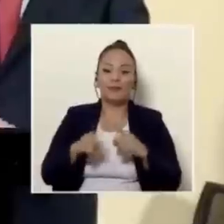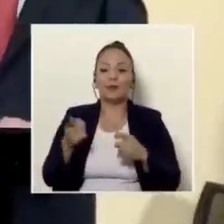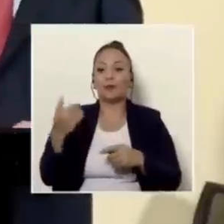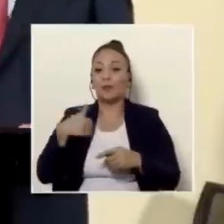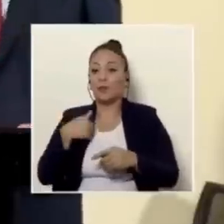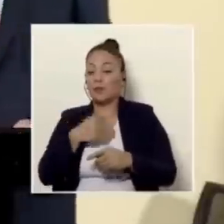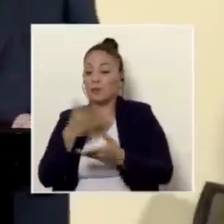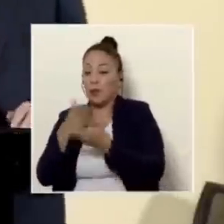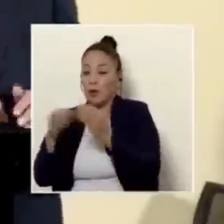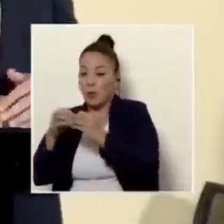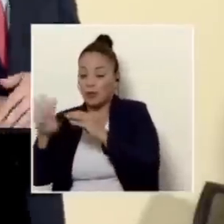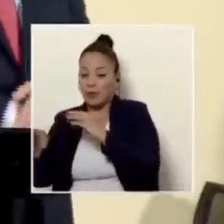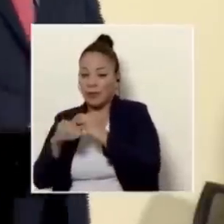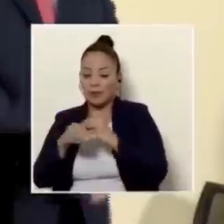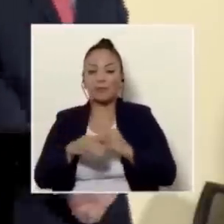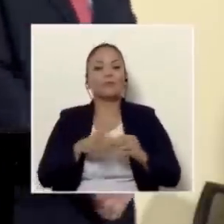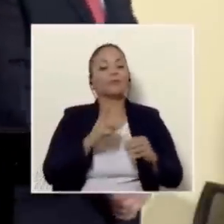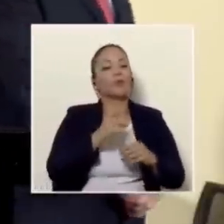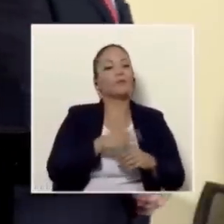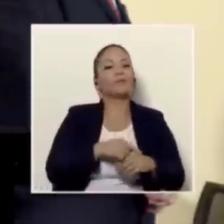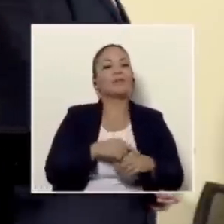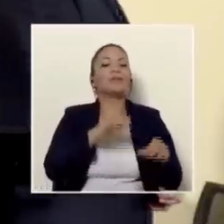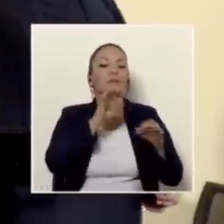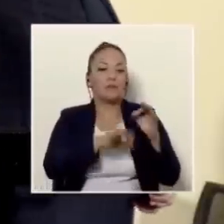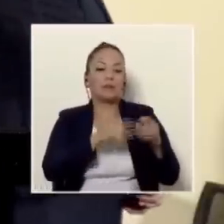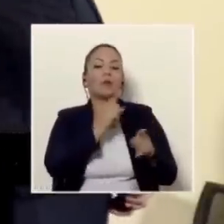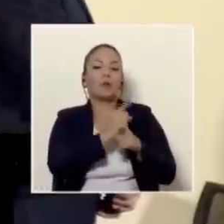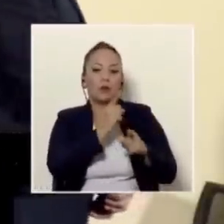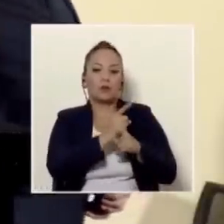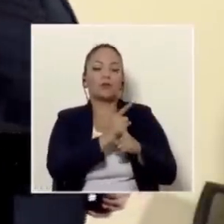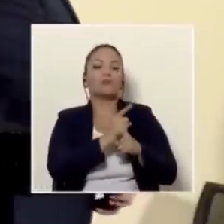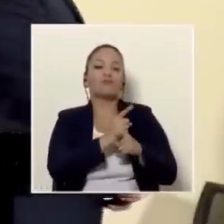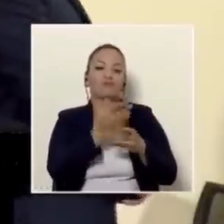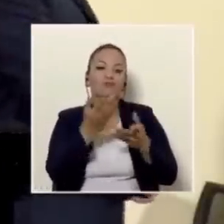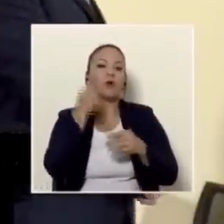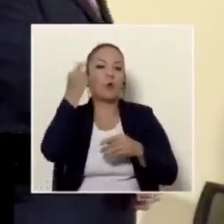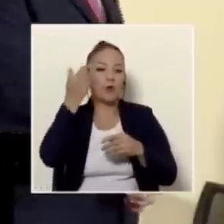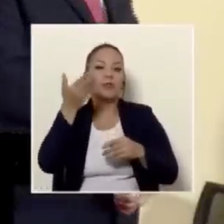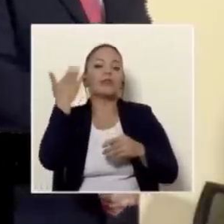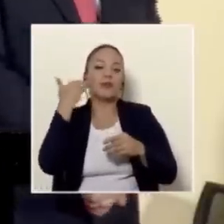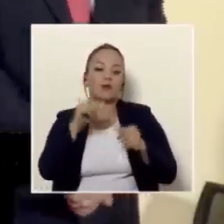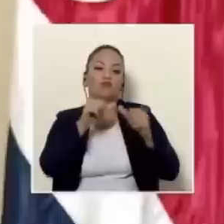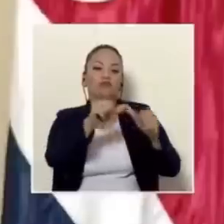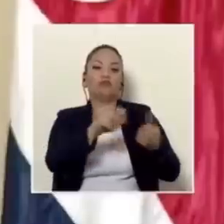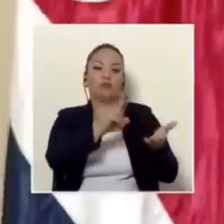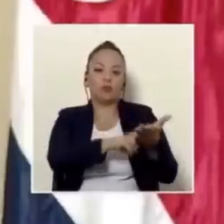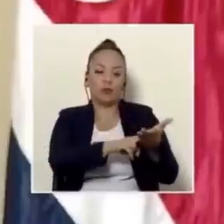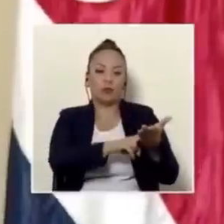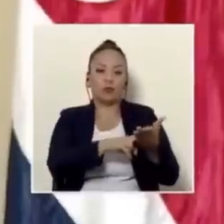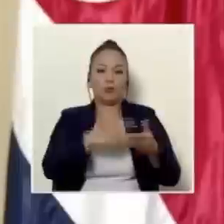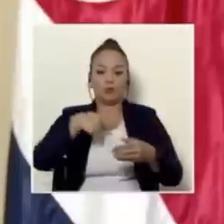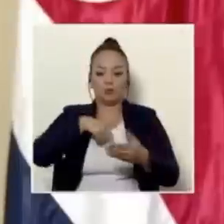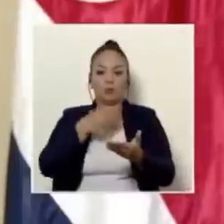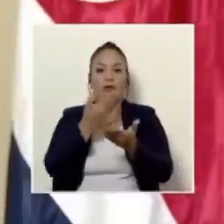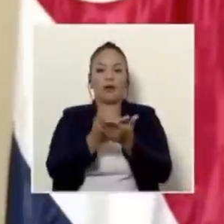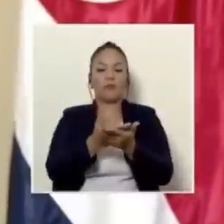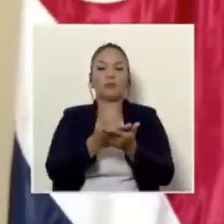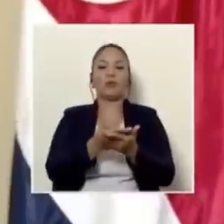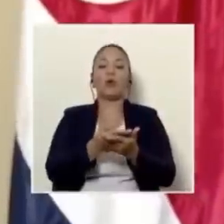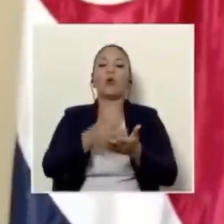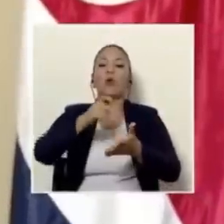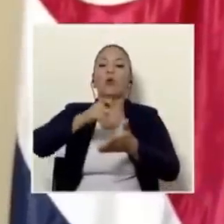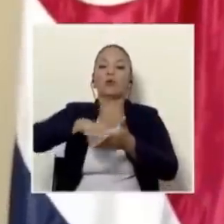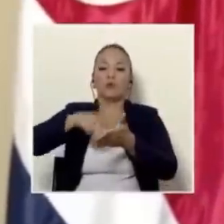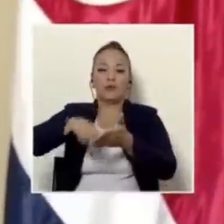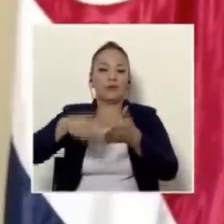ministro, ¿algo que agregar? No, simplemente que es correcto. Fue extendido por el gobierno anterior. Cuando nosotros llegamos estaba ya ese